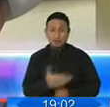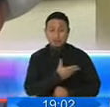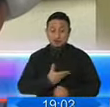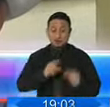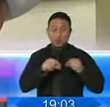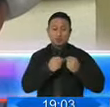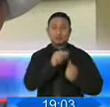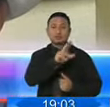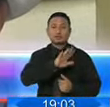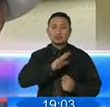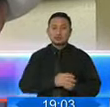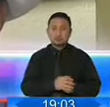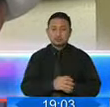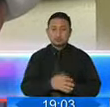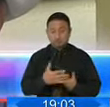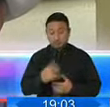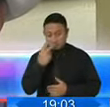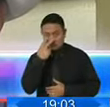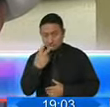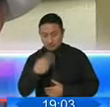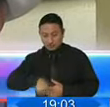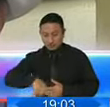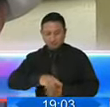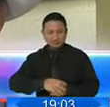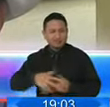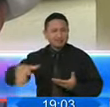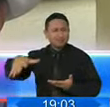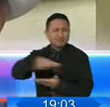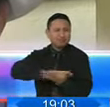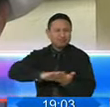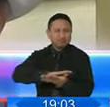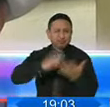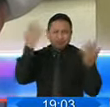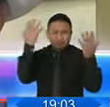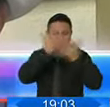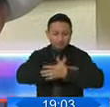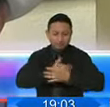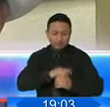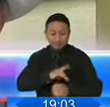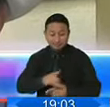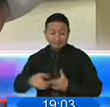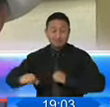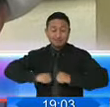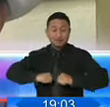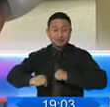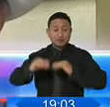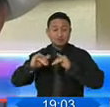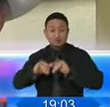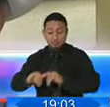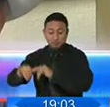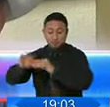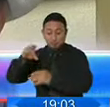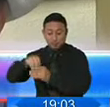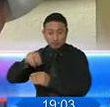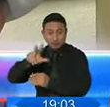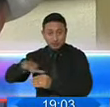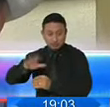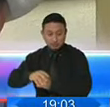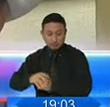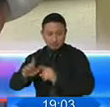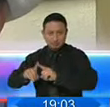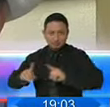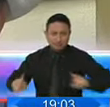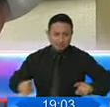País. Se evidencia que se confunde el actuar democrático de un movimiento con